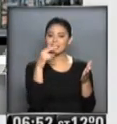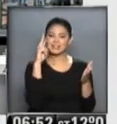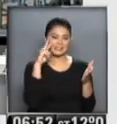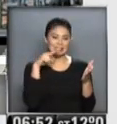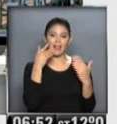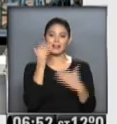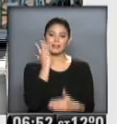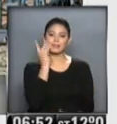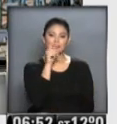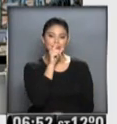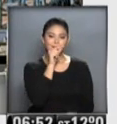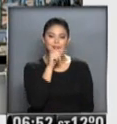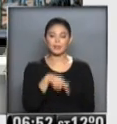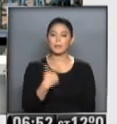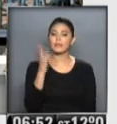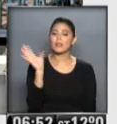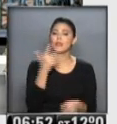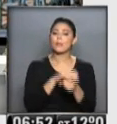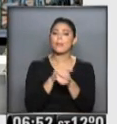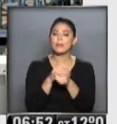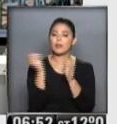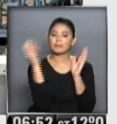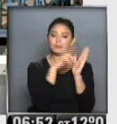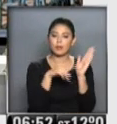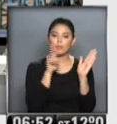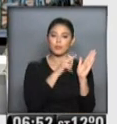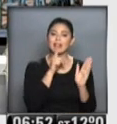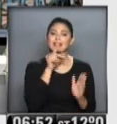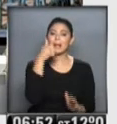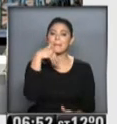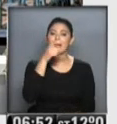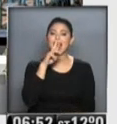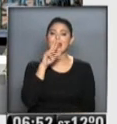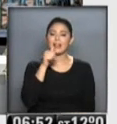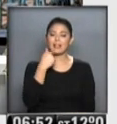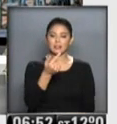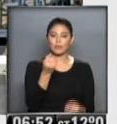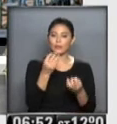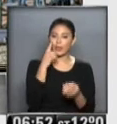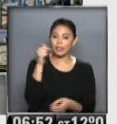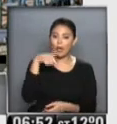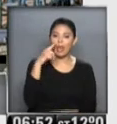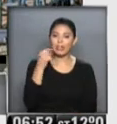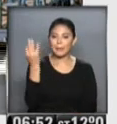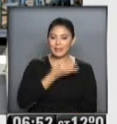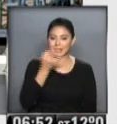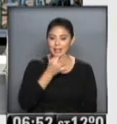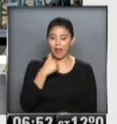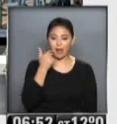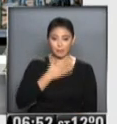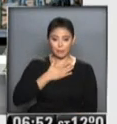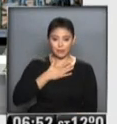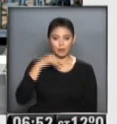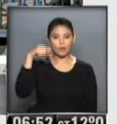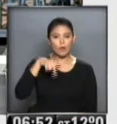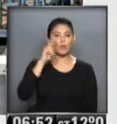redes sociales. ¿Qué dicen los amigos de Facebook? Tamara Almada, buenos días Nadia, soy Tamara de Trelew. Hoy es un día muy especial, mi hijito Joel